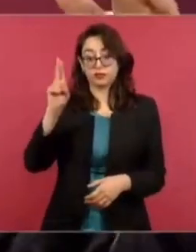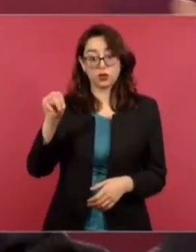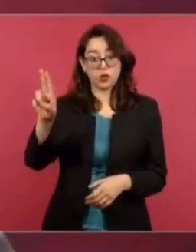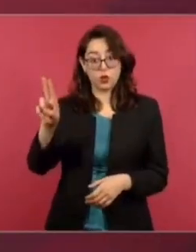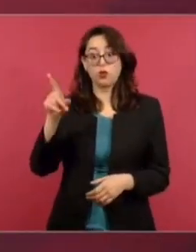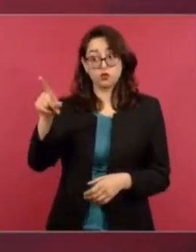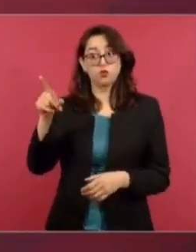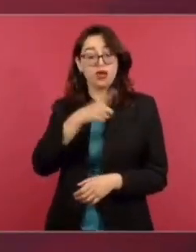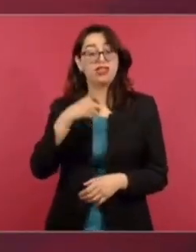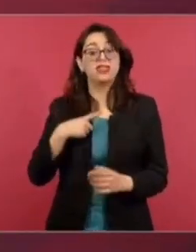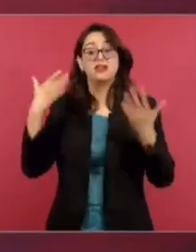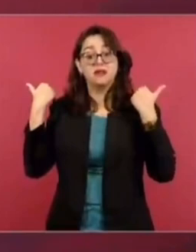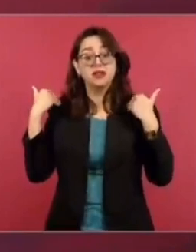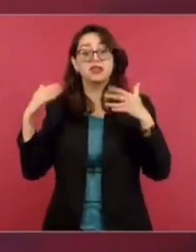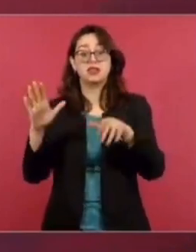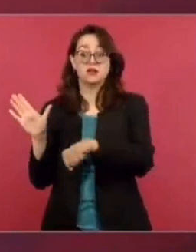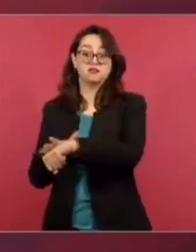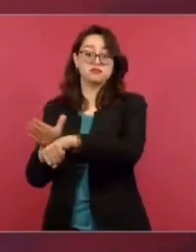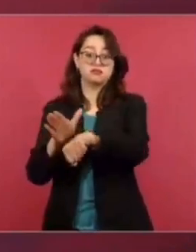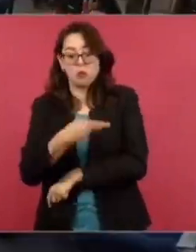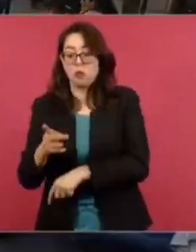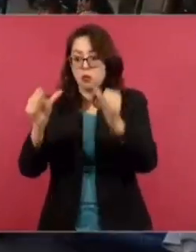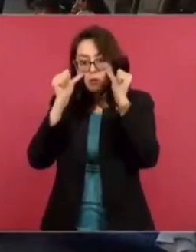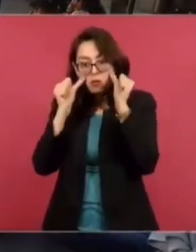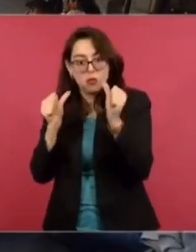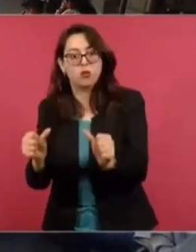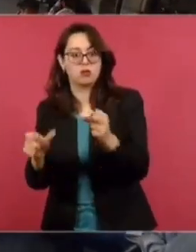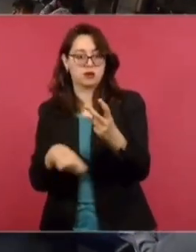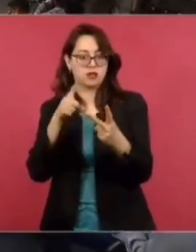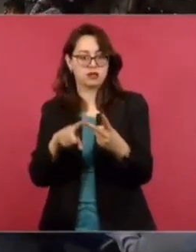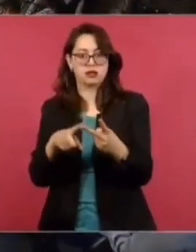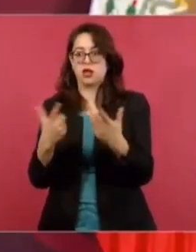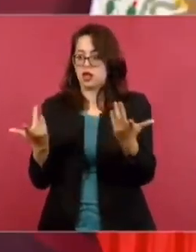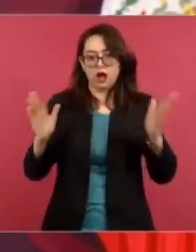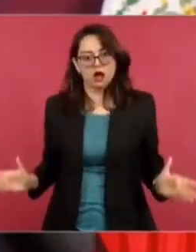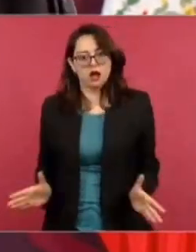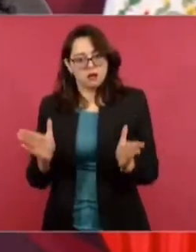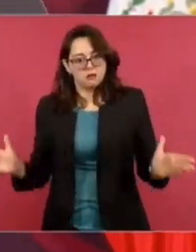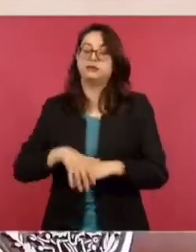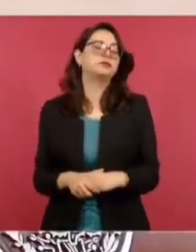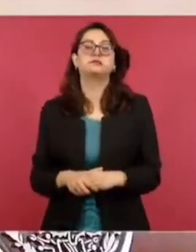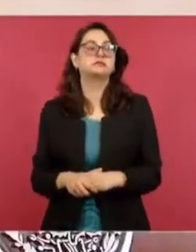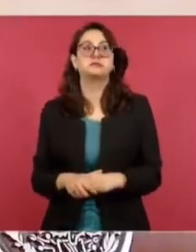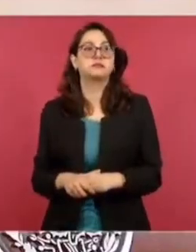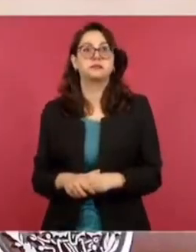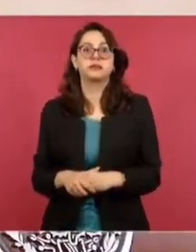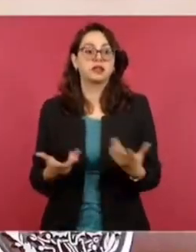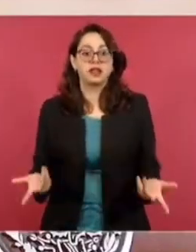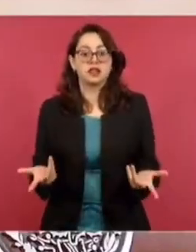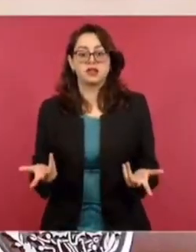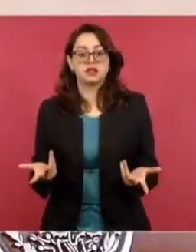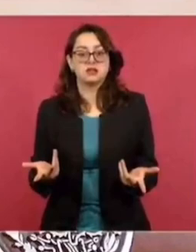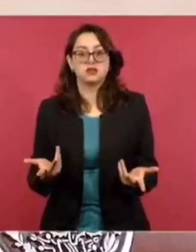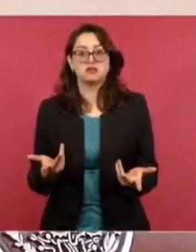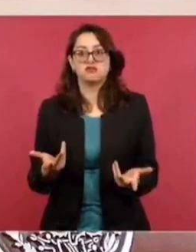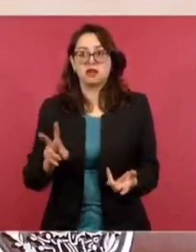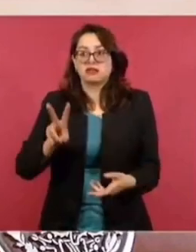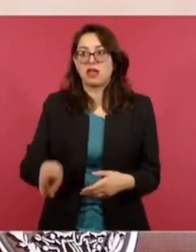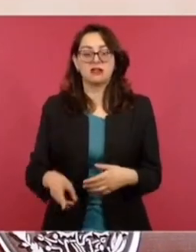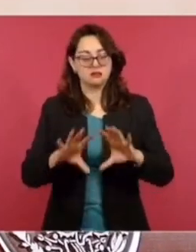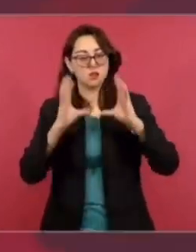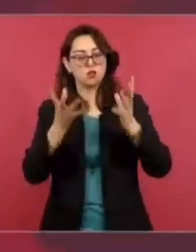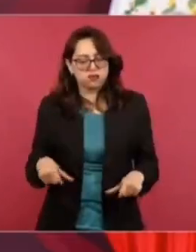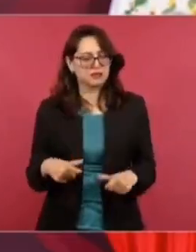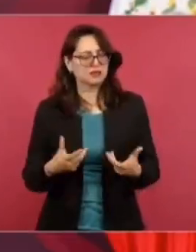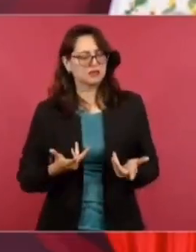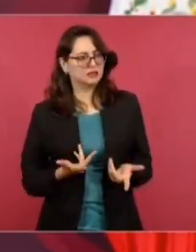a un plan mundial de combate a la pobreza, lucha contra la desigualdad. Es que se publican las listas de los multimillonarios